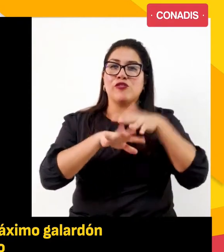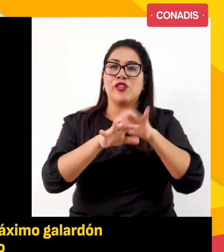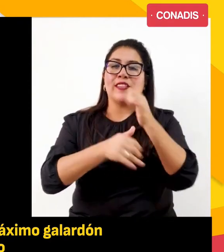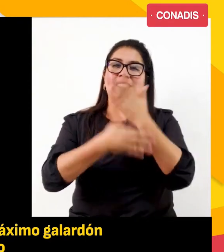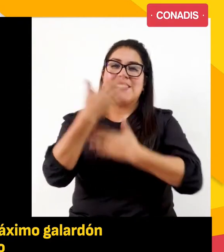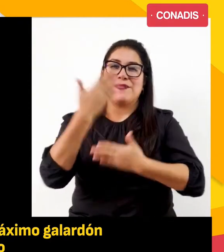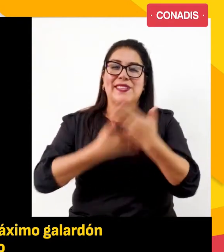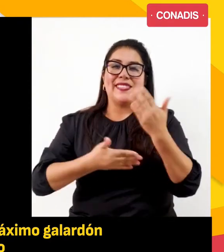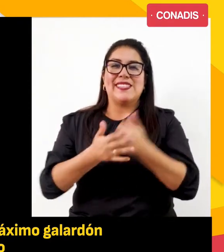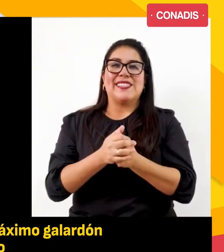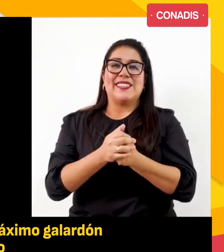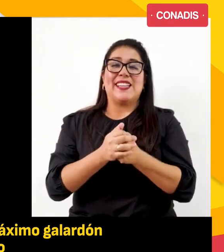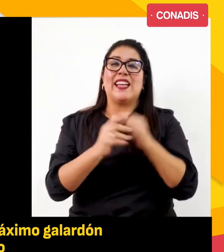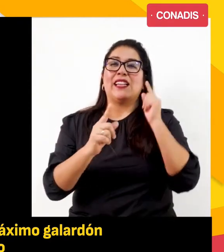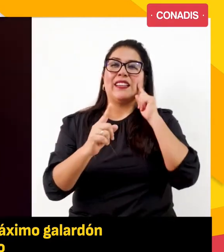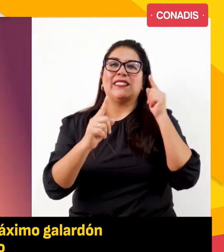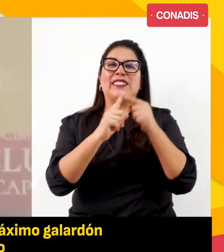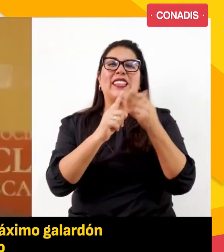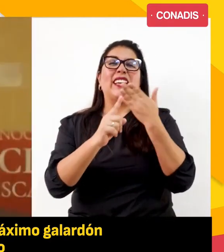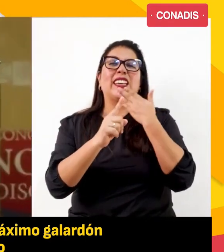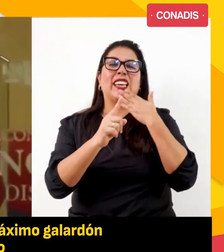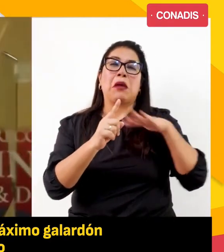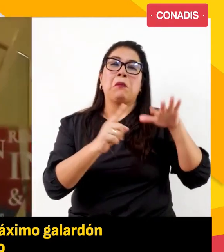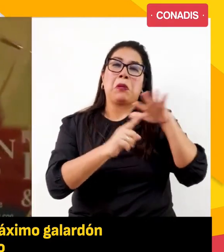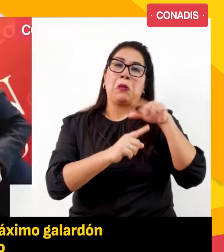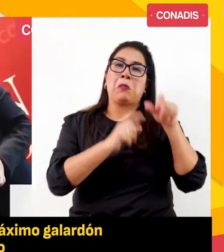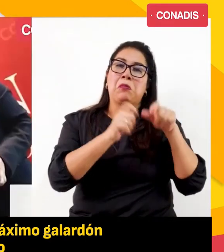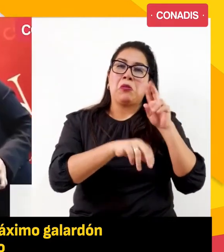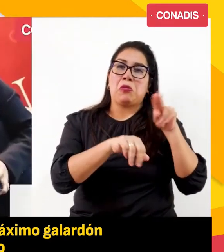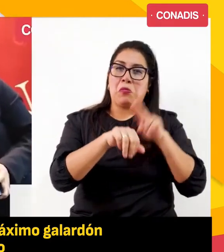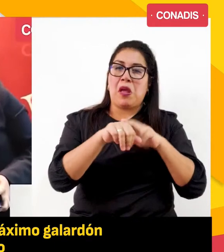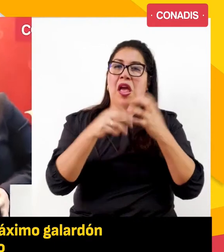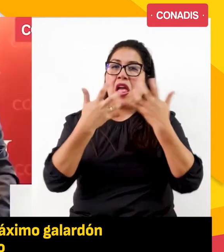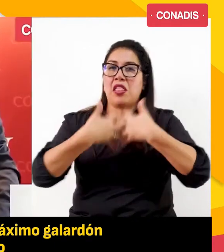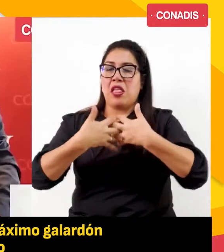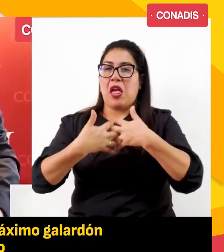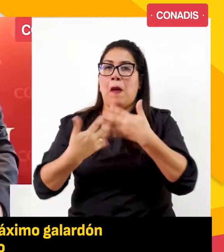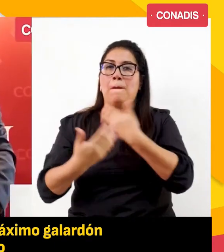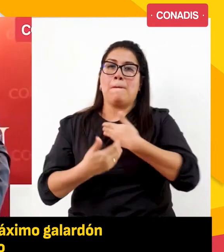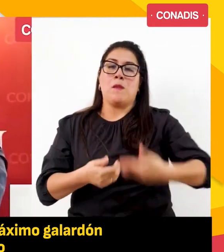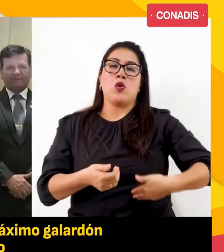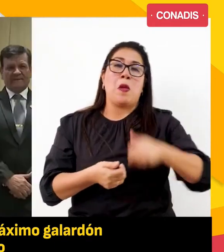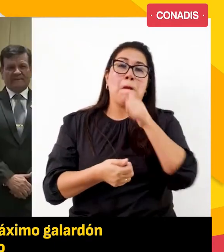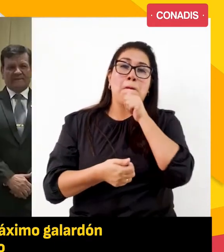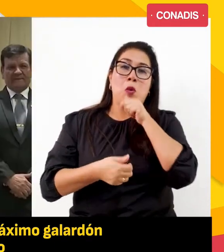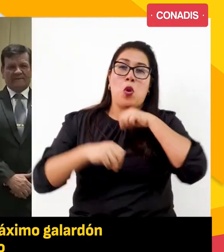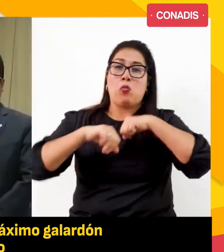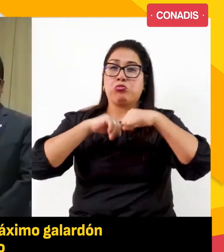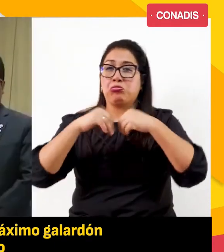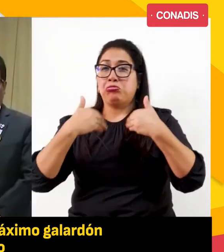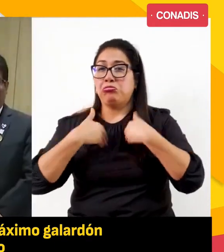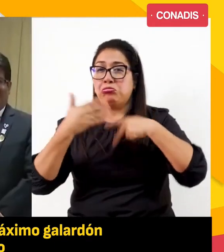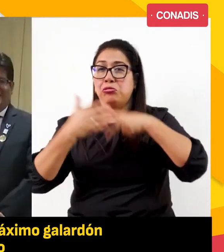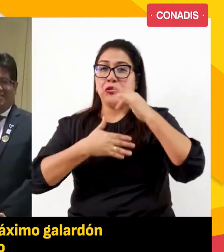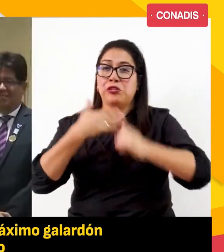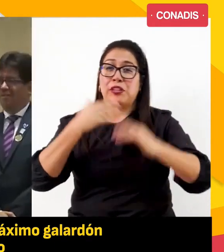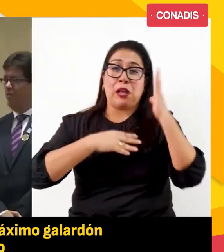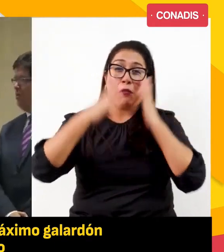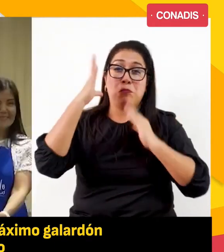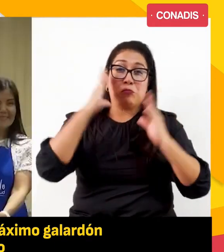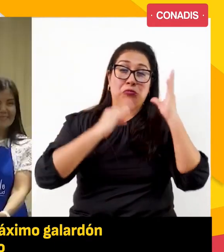inclusión y discapacidad, dirigido a personas naturales y entidades públicas y privadas que impulsen proyectos y